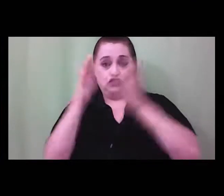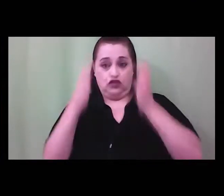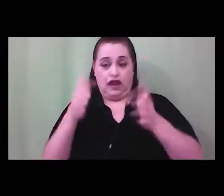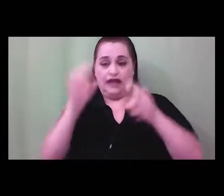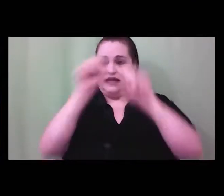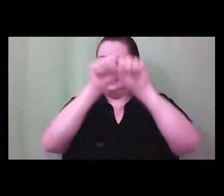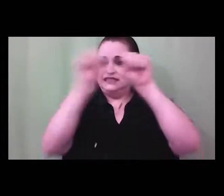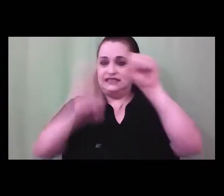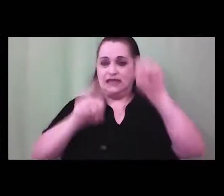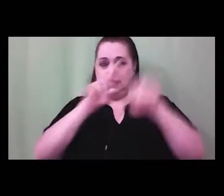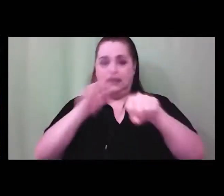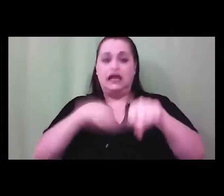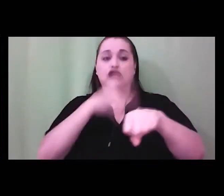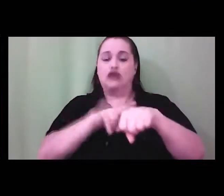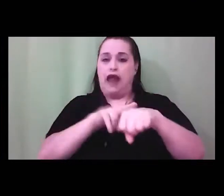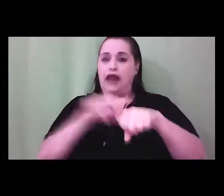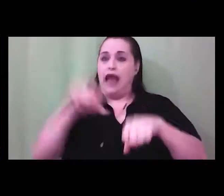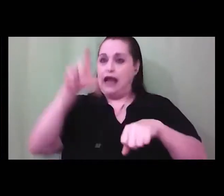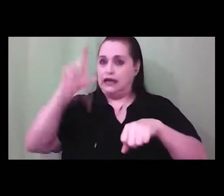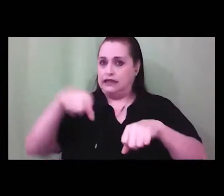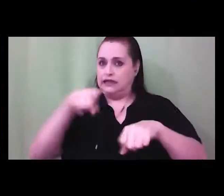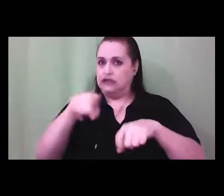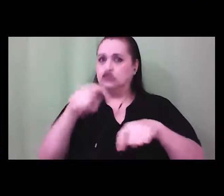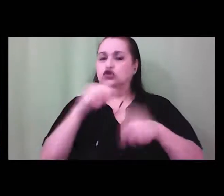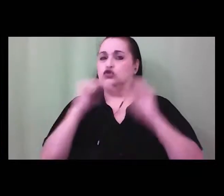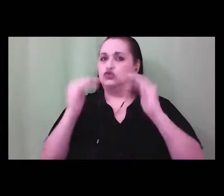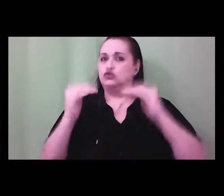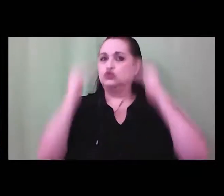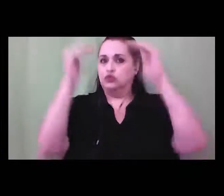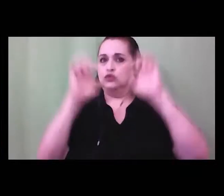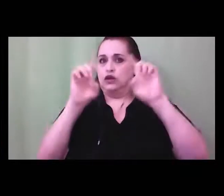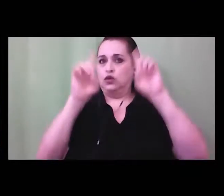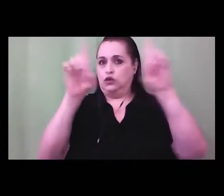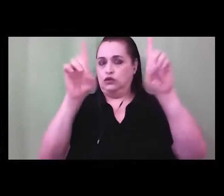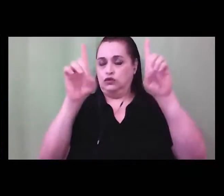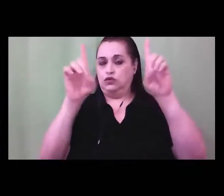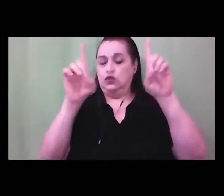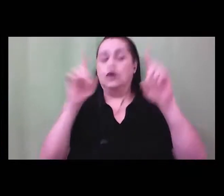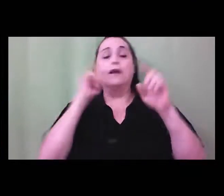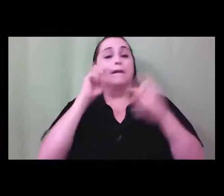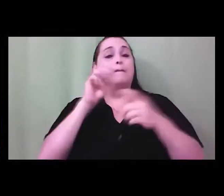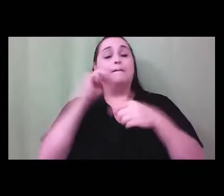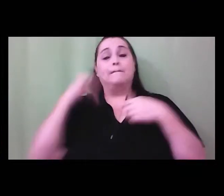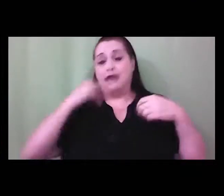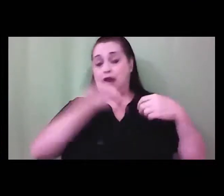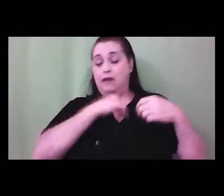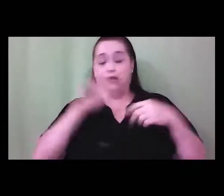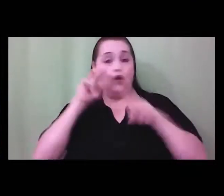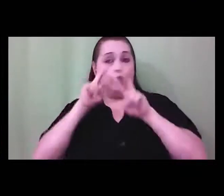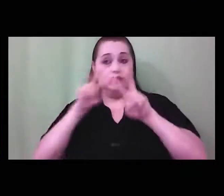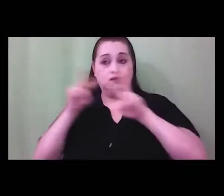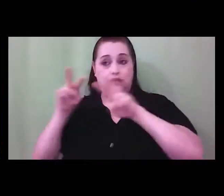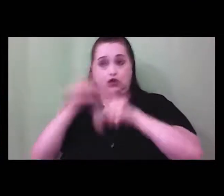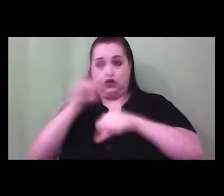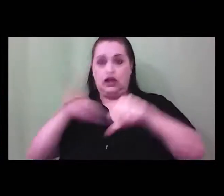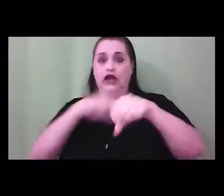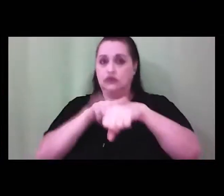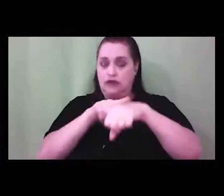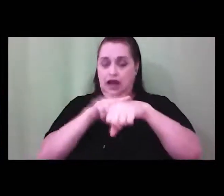Sistema Nacional de Acreditación de la Educación Superior y miembro del Observatorio Nacional de la Educación